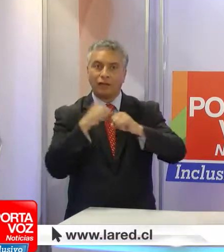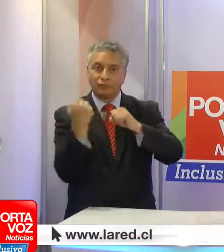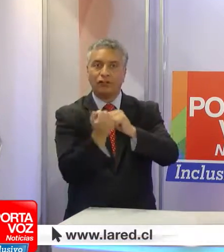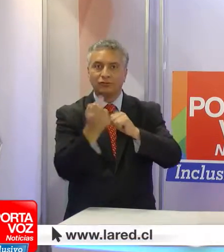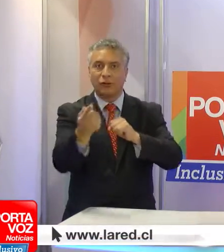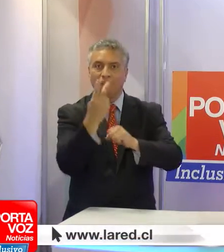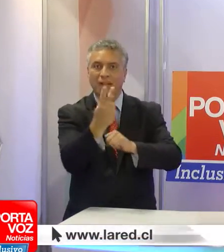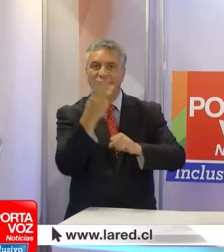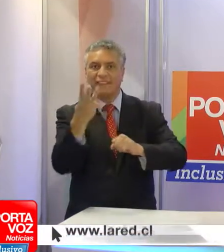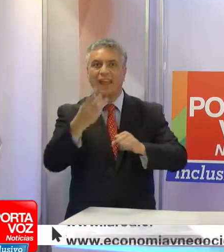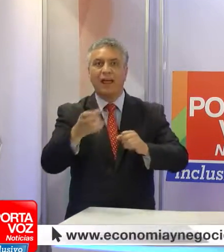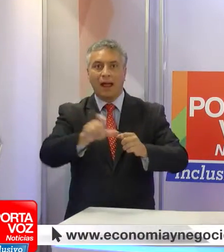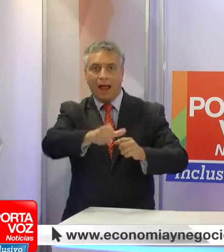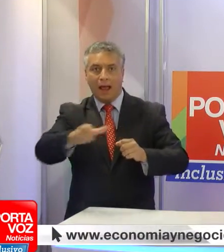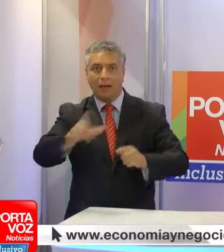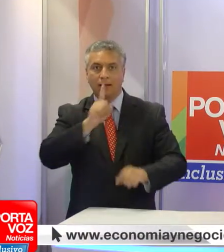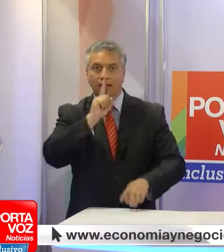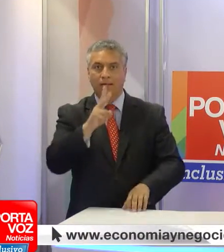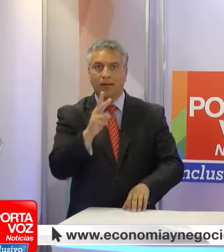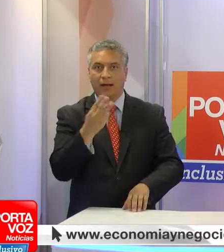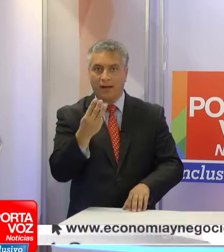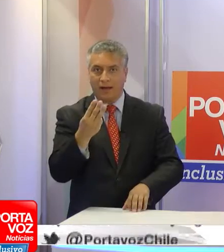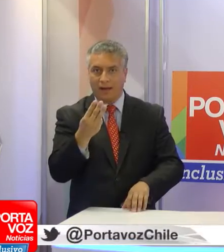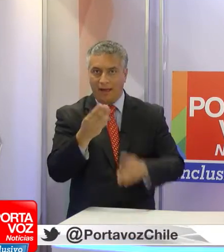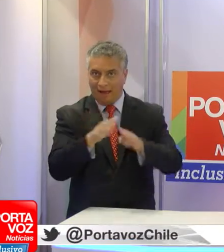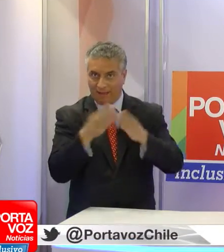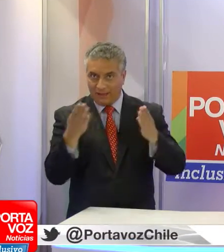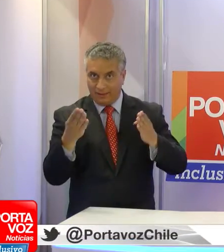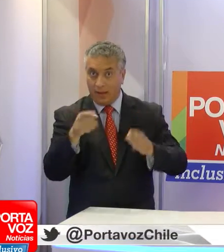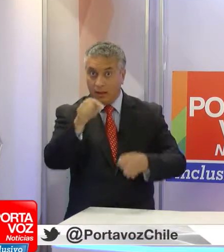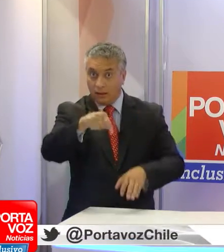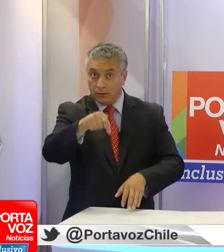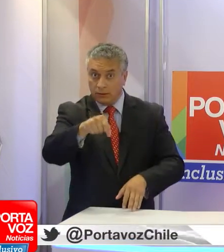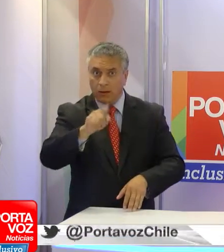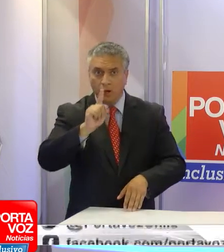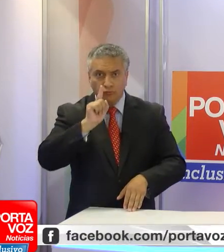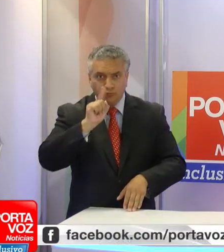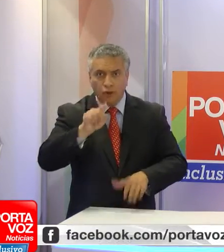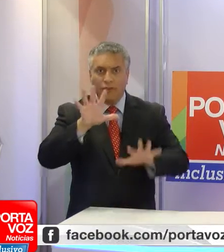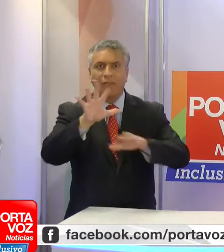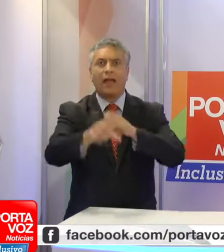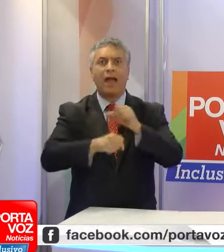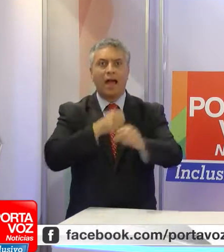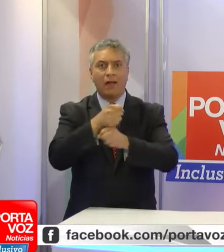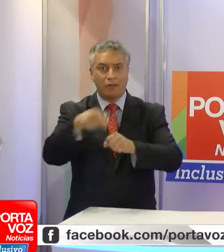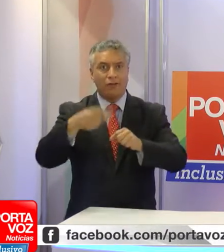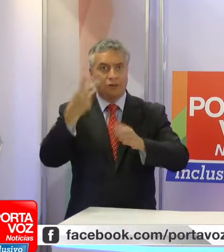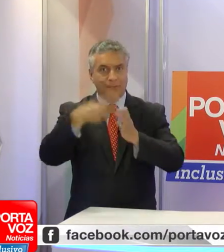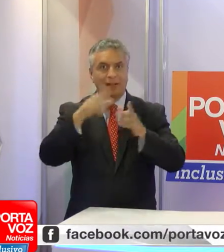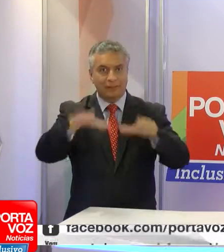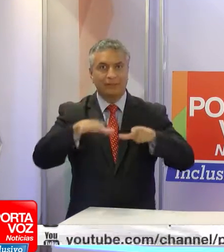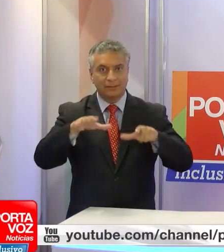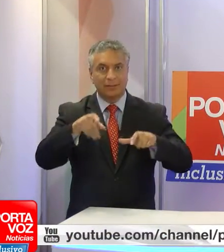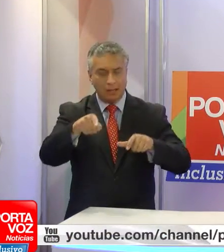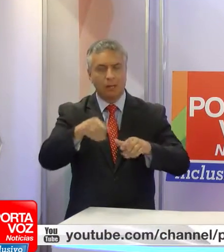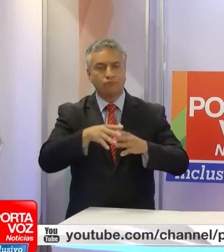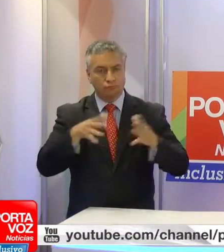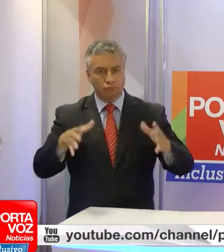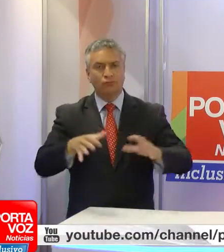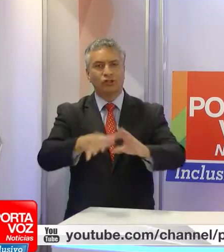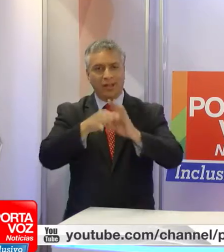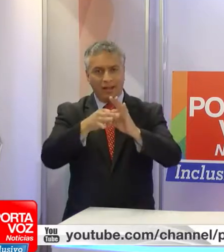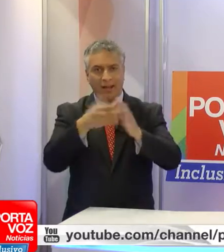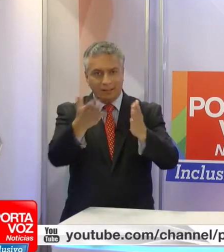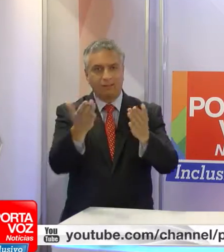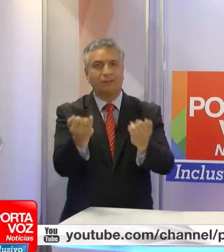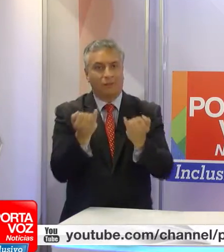abierta y que este 2017 cumple 10 años de compromiso con las regiones y con un país más inclusivo. Muchísimas gracias por